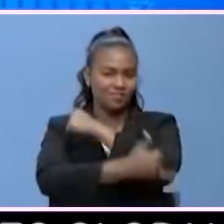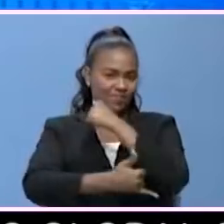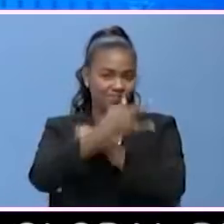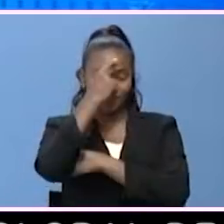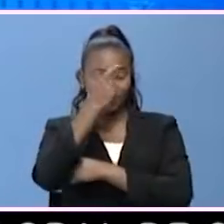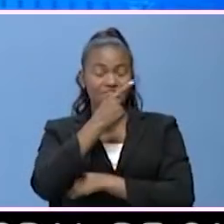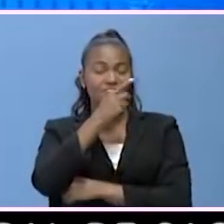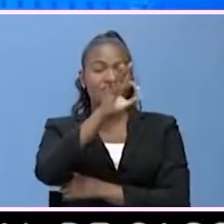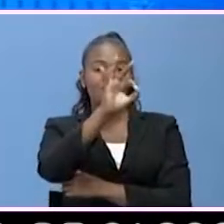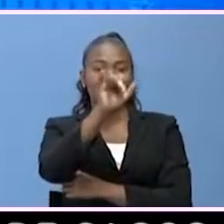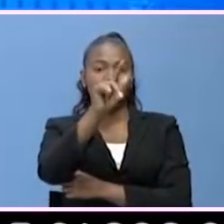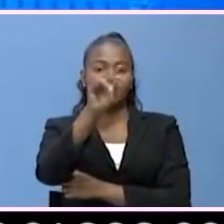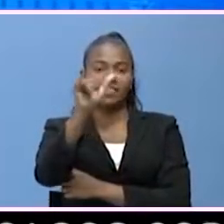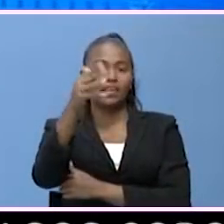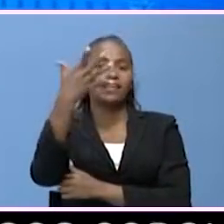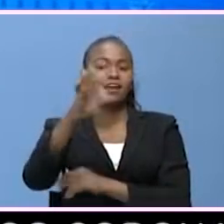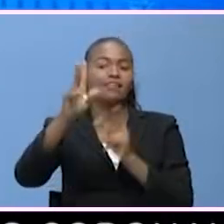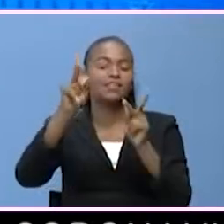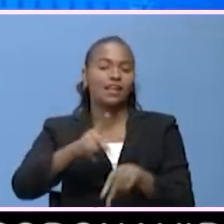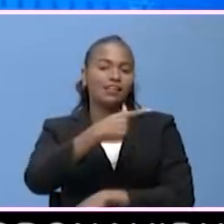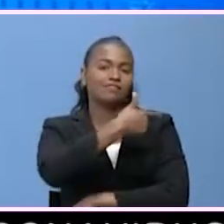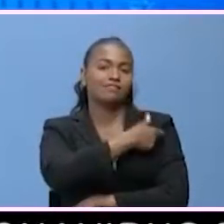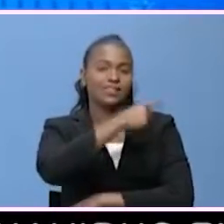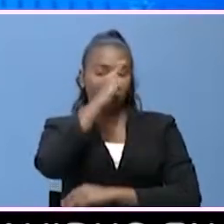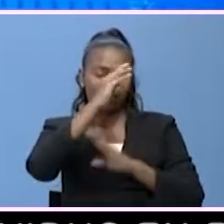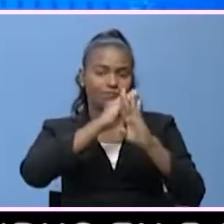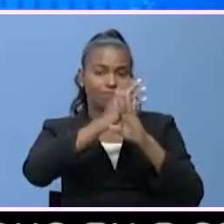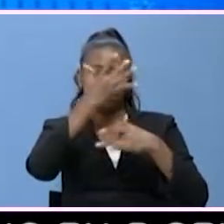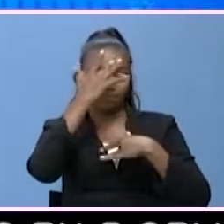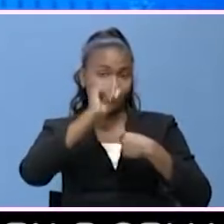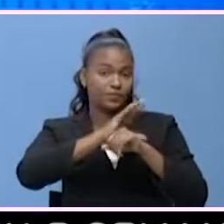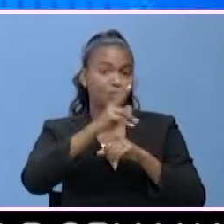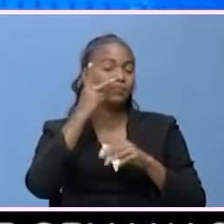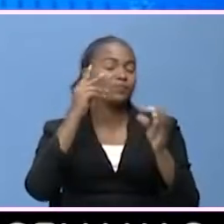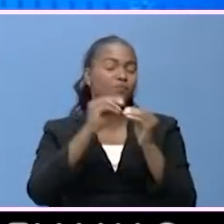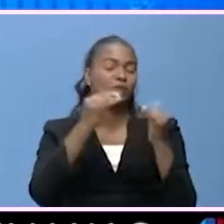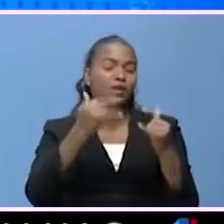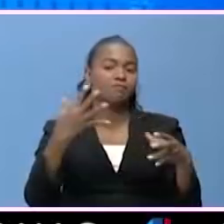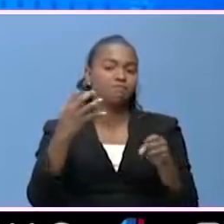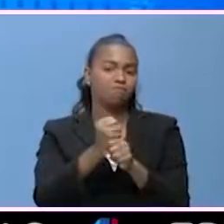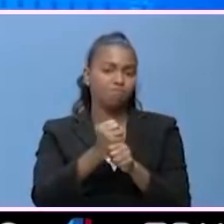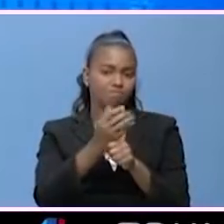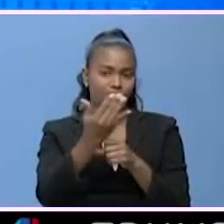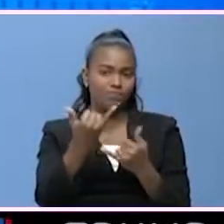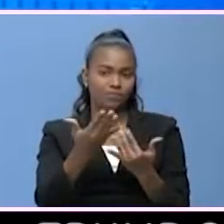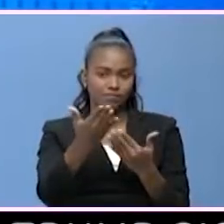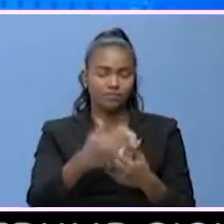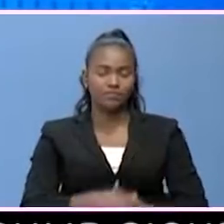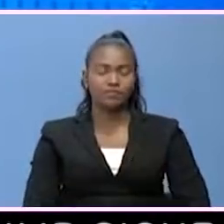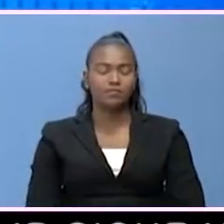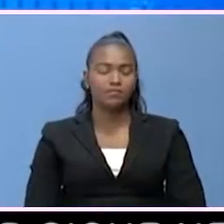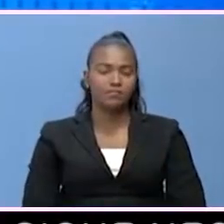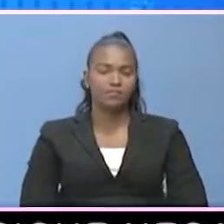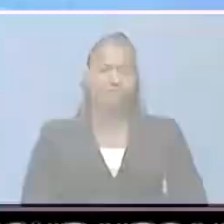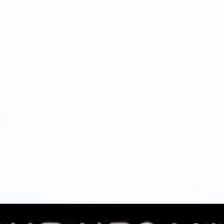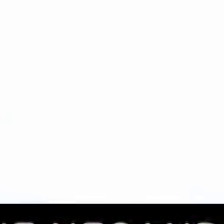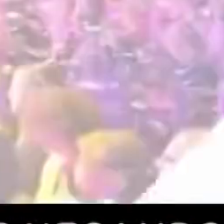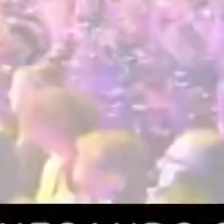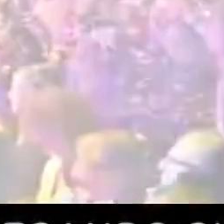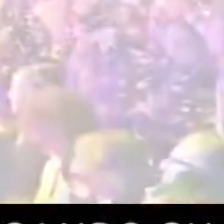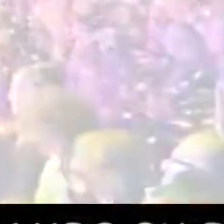Grande, ya fue una de las personas vacunadas contra el COVID. Así que veamos más detalles en el resumen del arte con Diana Carreras.